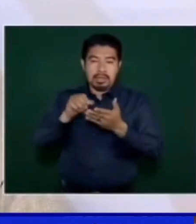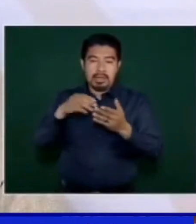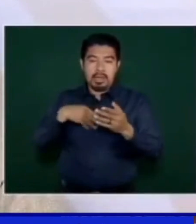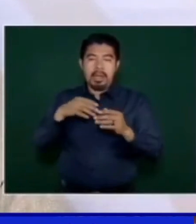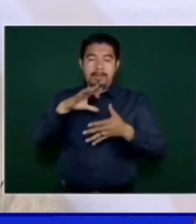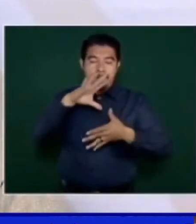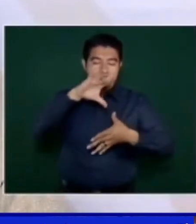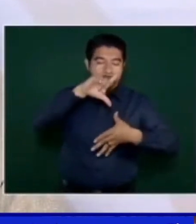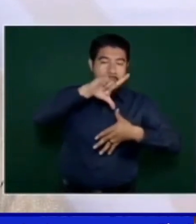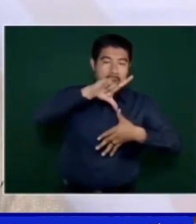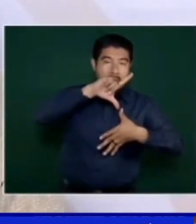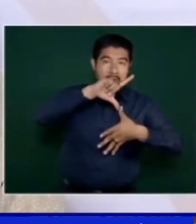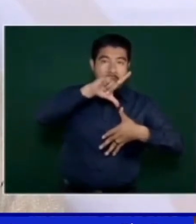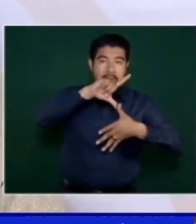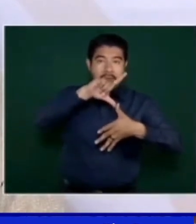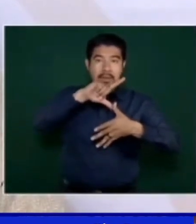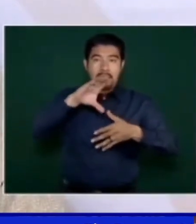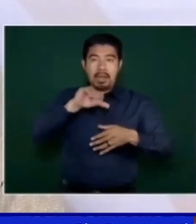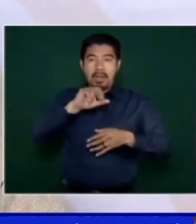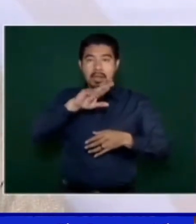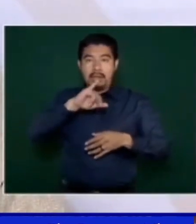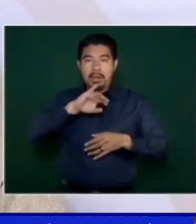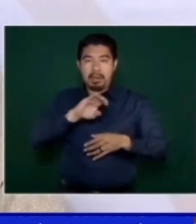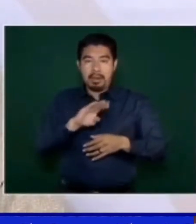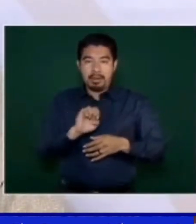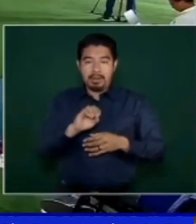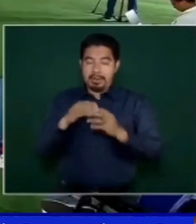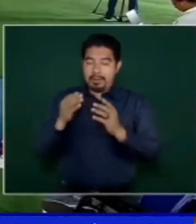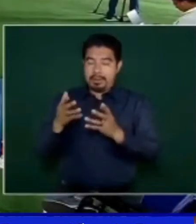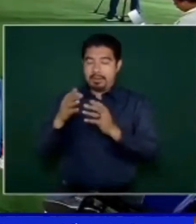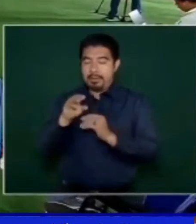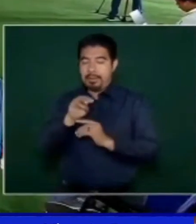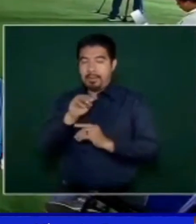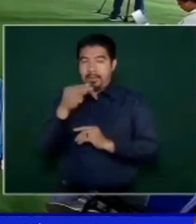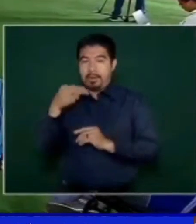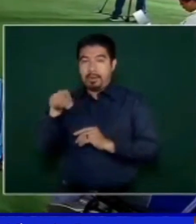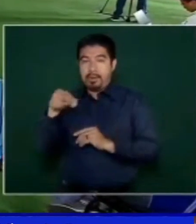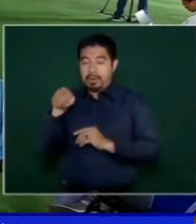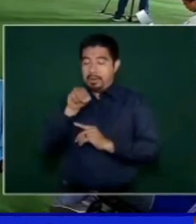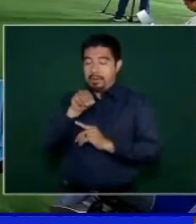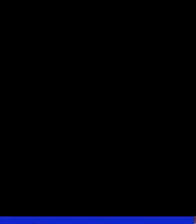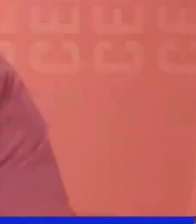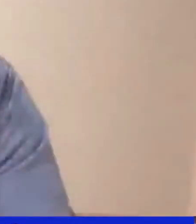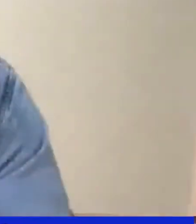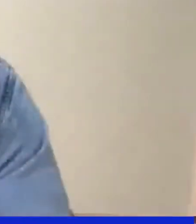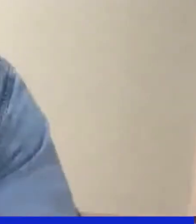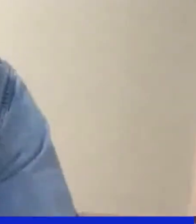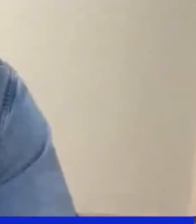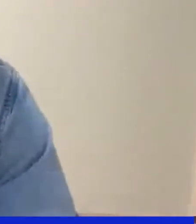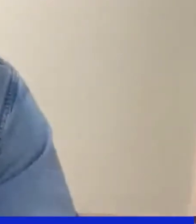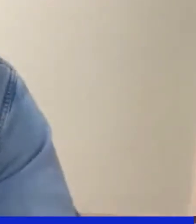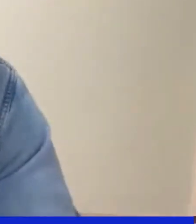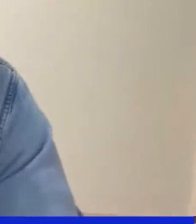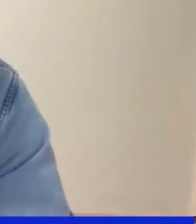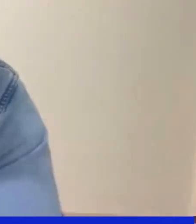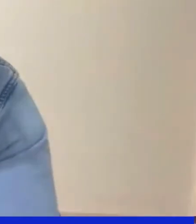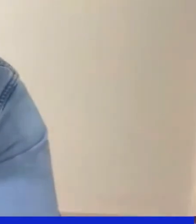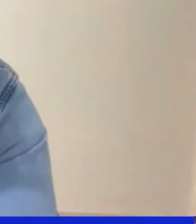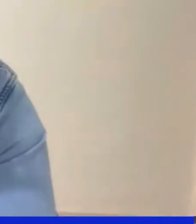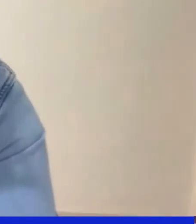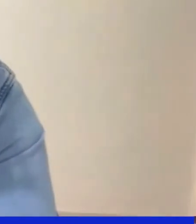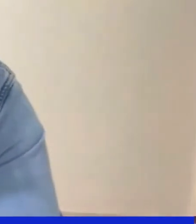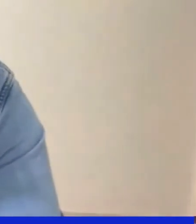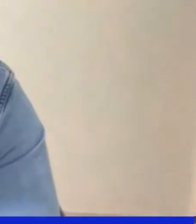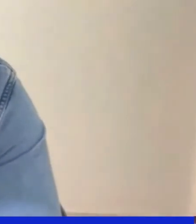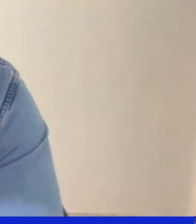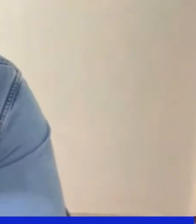su paciencia y su compromiso con la verdad al maestro Ricardo Sevilla, que ya llegue para dejar la víbora chillando, porque